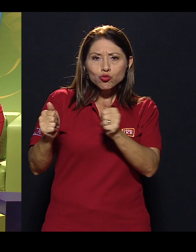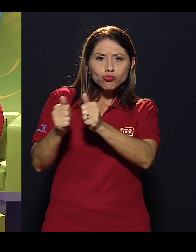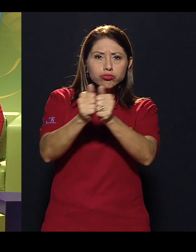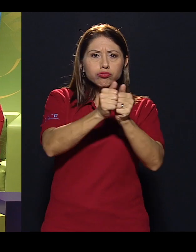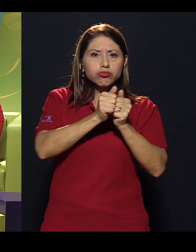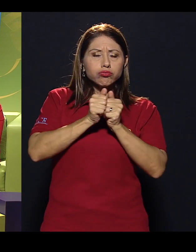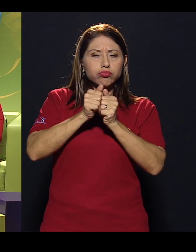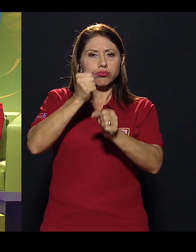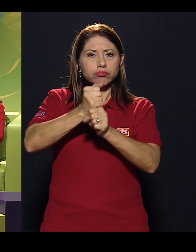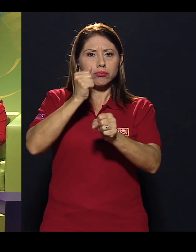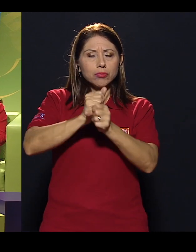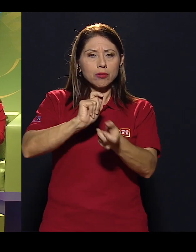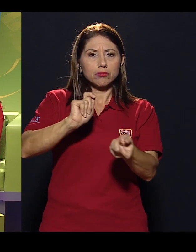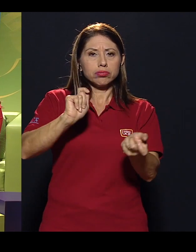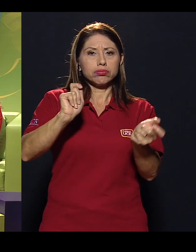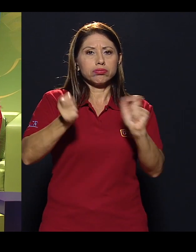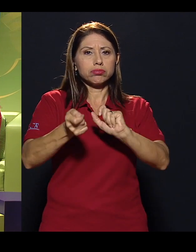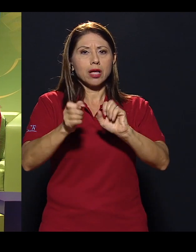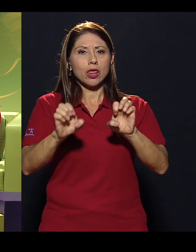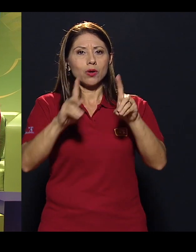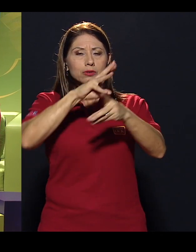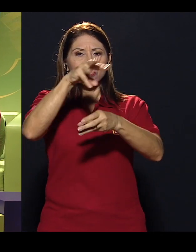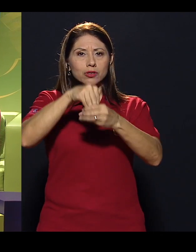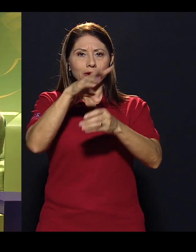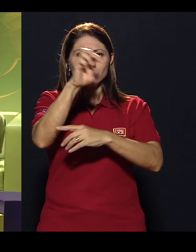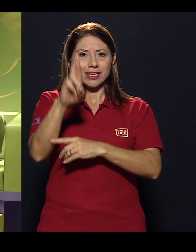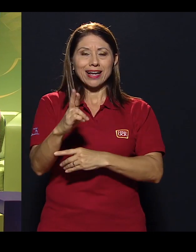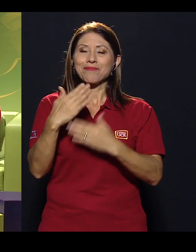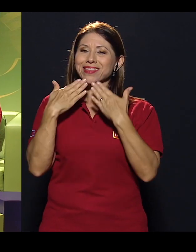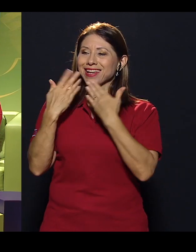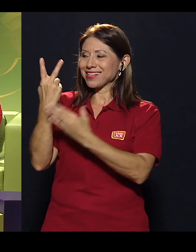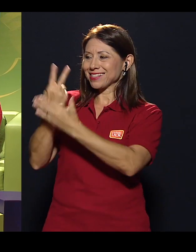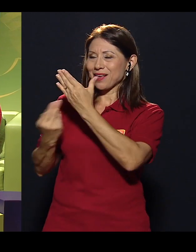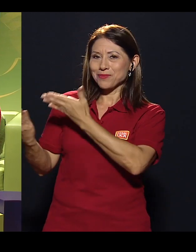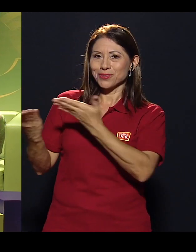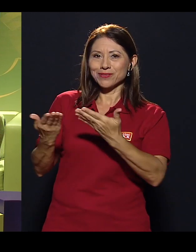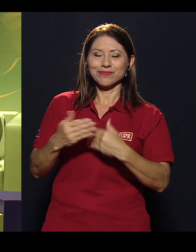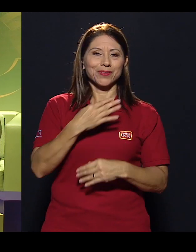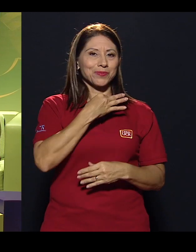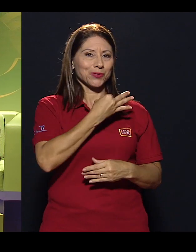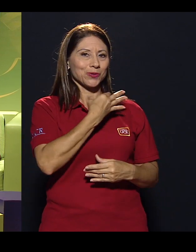esta transición a la educación inclusiva en Costa Rica. Muchas gracias a ambos por acompañarnos.